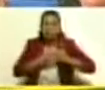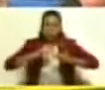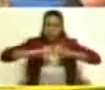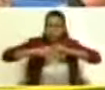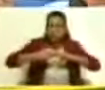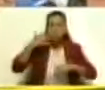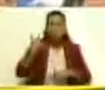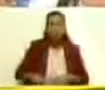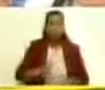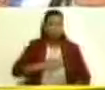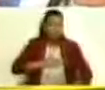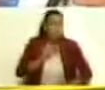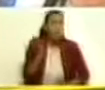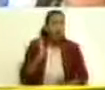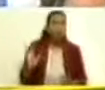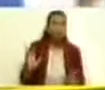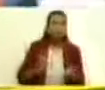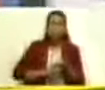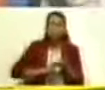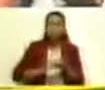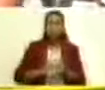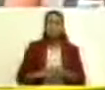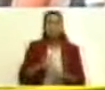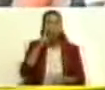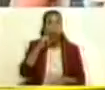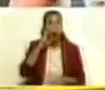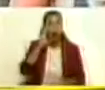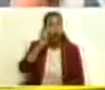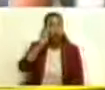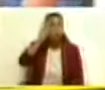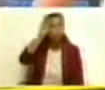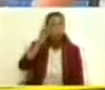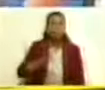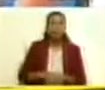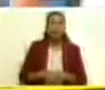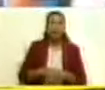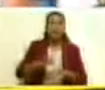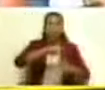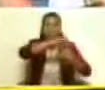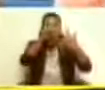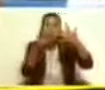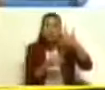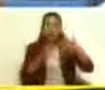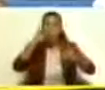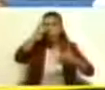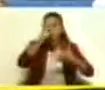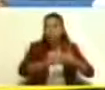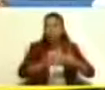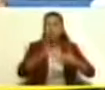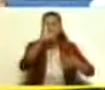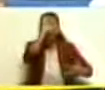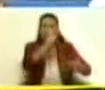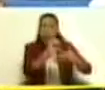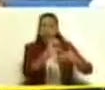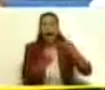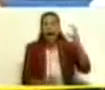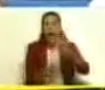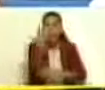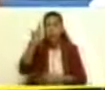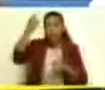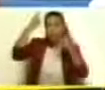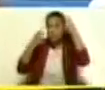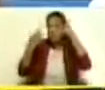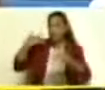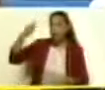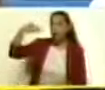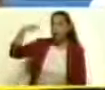que se nos presente. Tomando como norte los 5 objetivos históricos establecidos por nuestro comandante